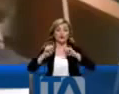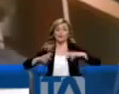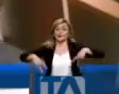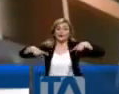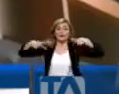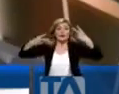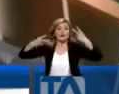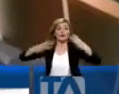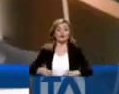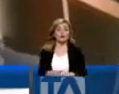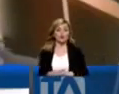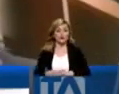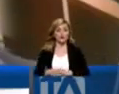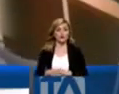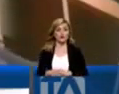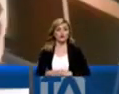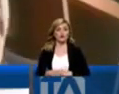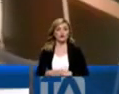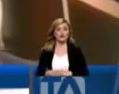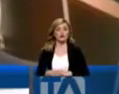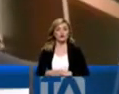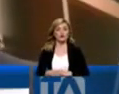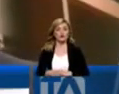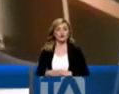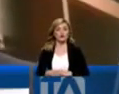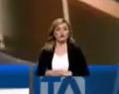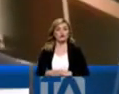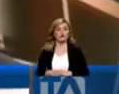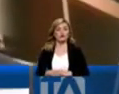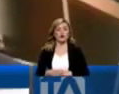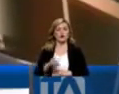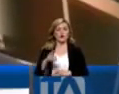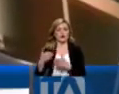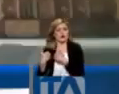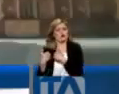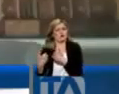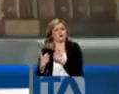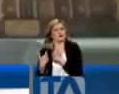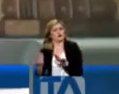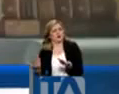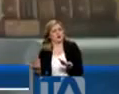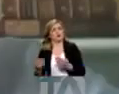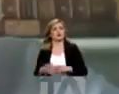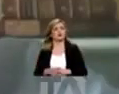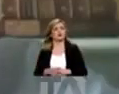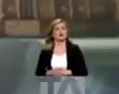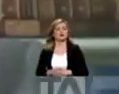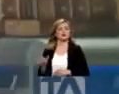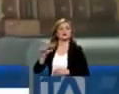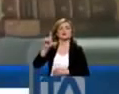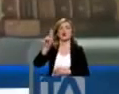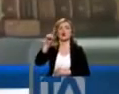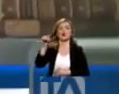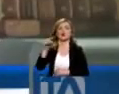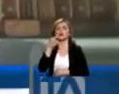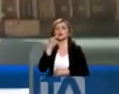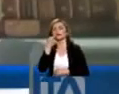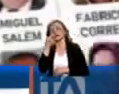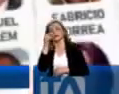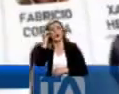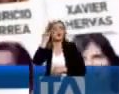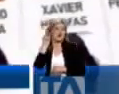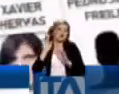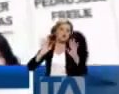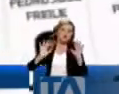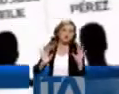vida. Pero claro, la subsistencia tiene que ir con un dote de responsabilidad. Hernán Pérez Luz va un poco más allá y cree